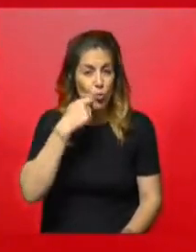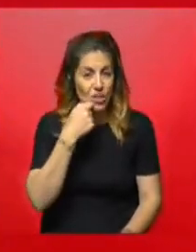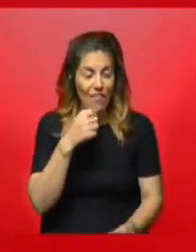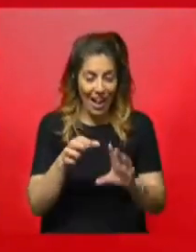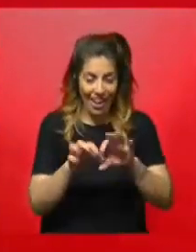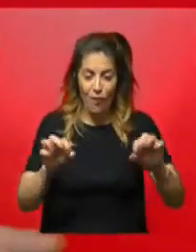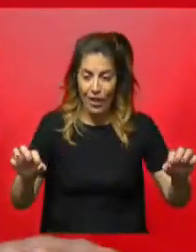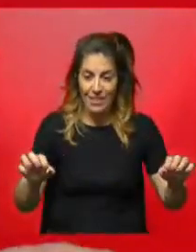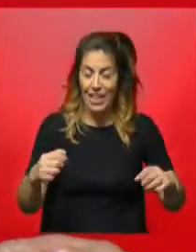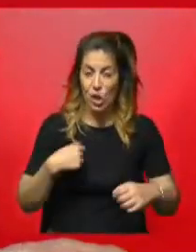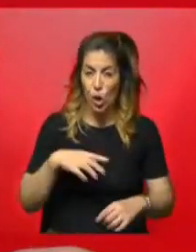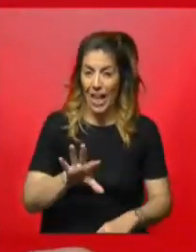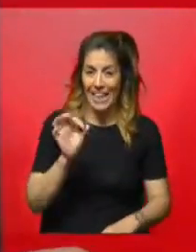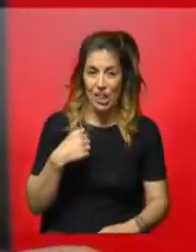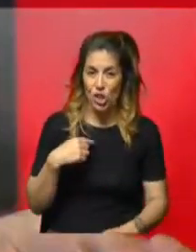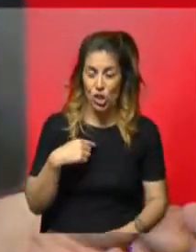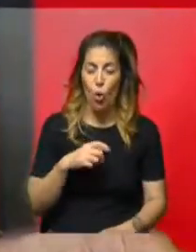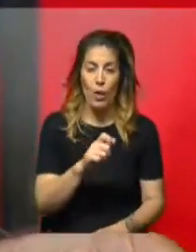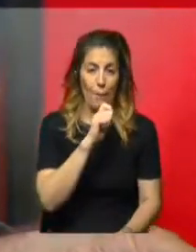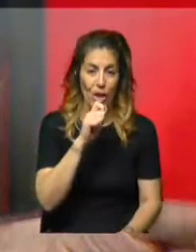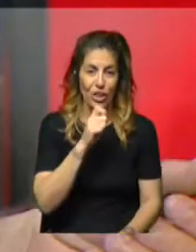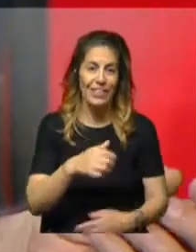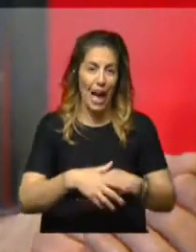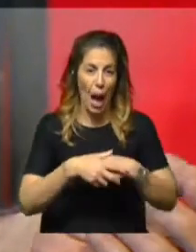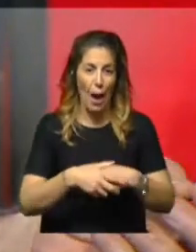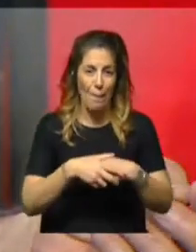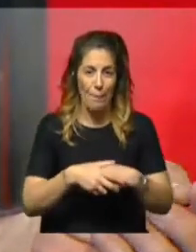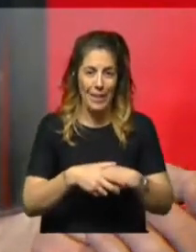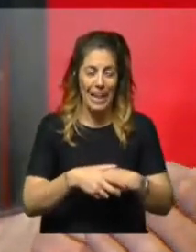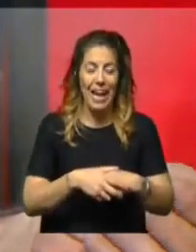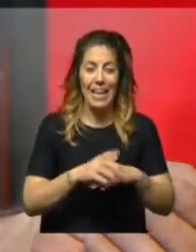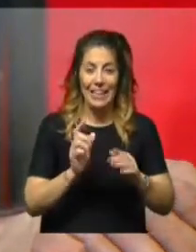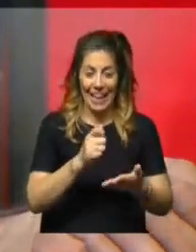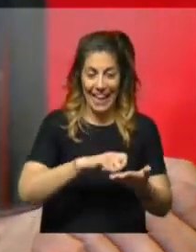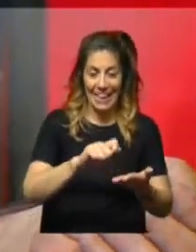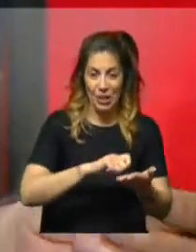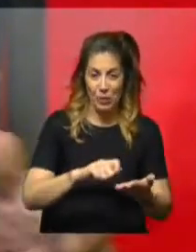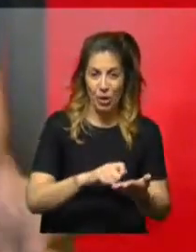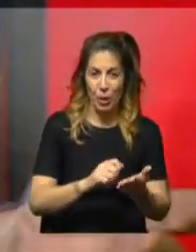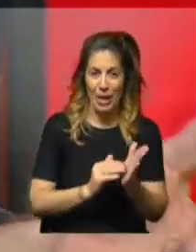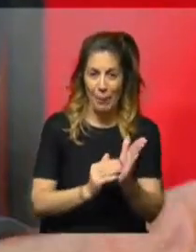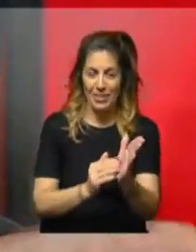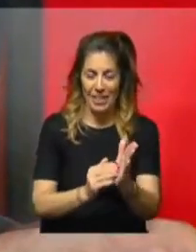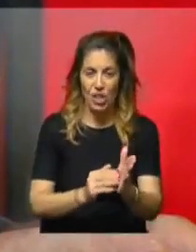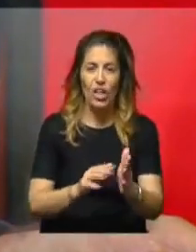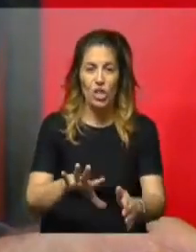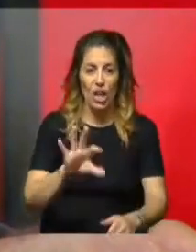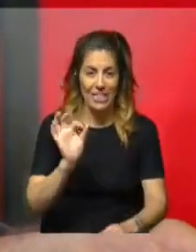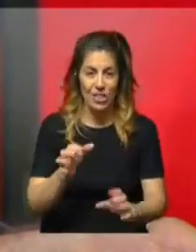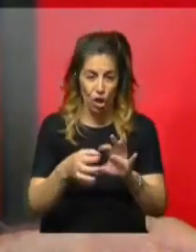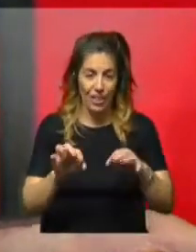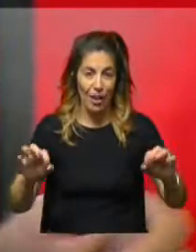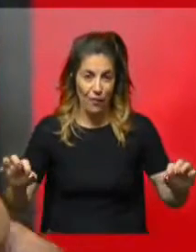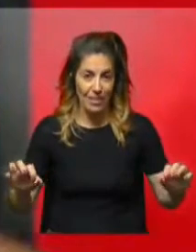tanzi que este periodista y amiga que que fue Quien escribió el prólogo además que que hizo la selección por lo tanto este